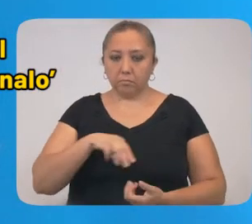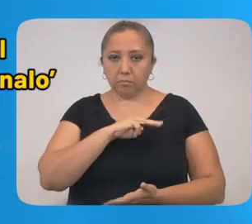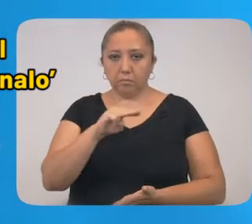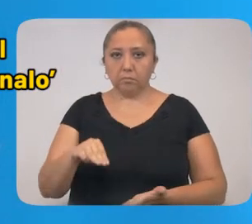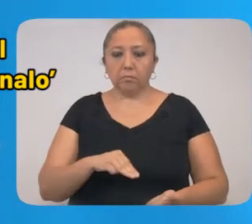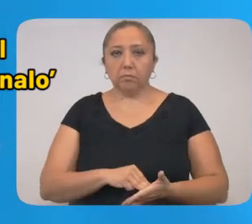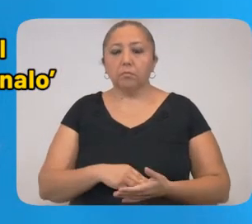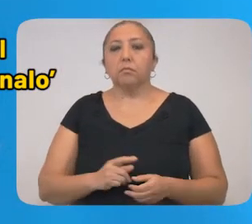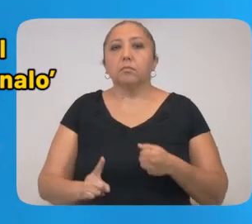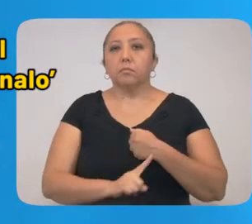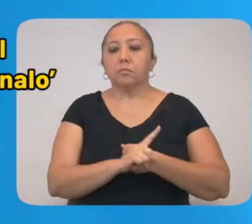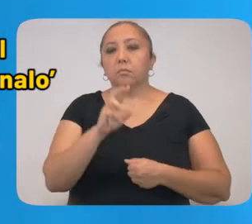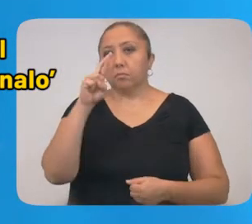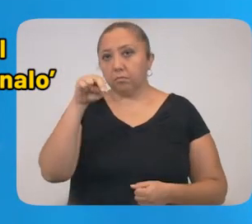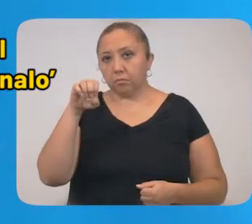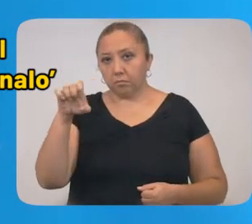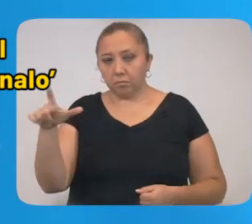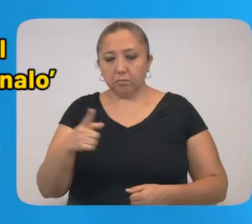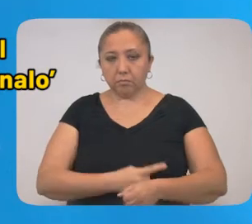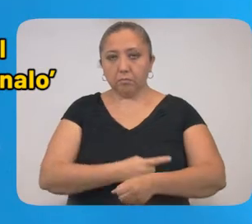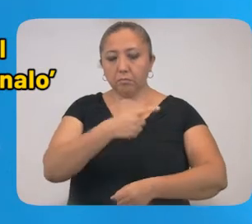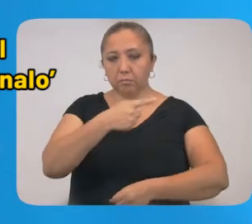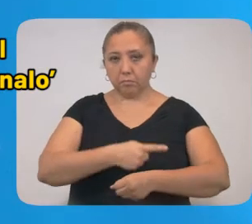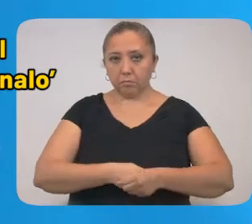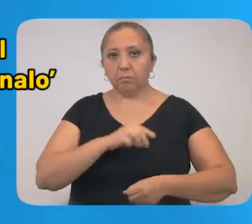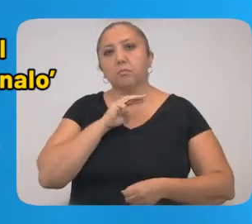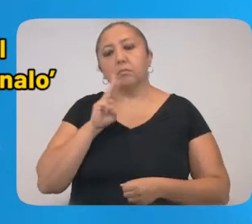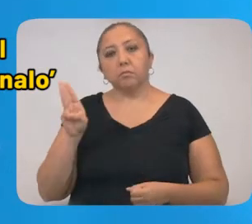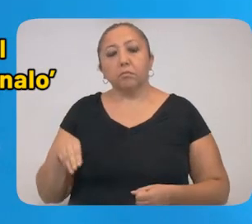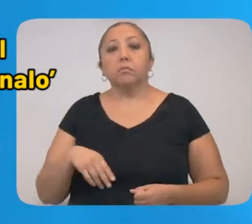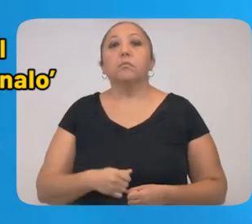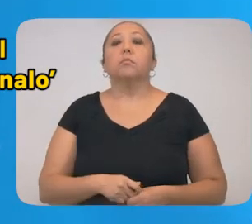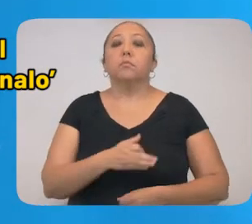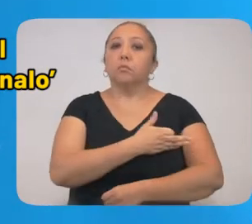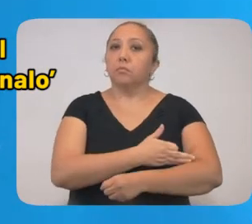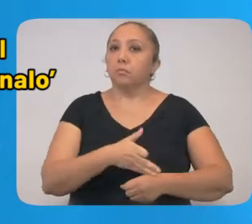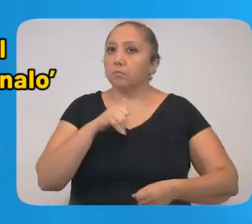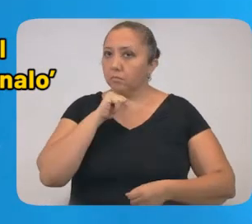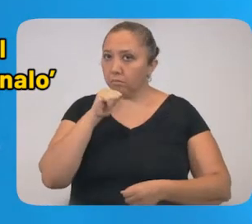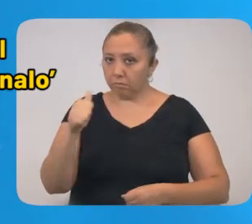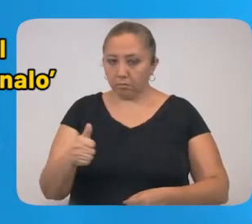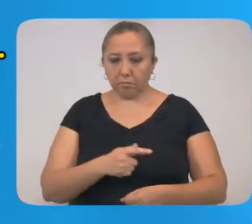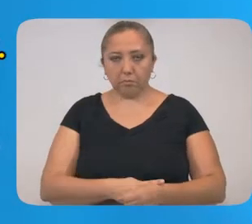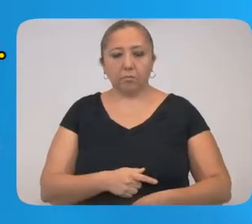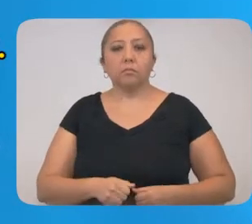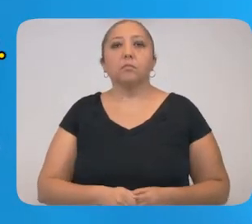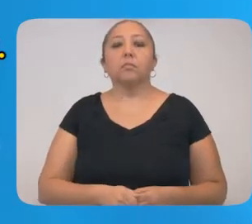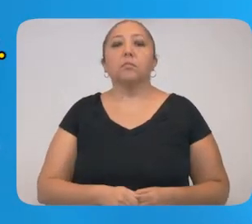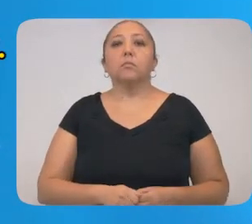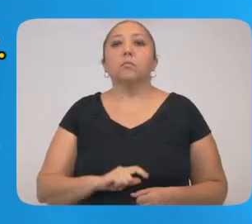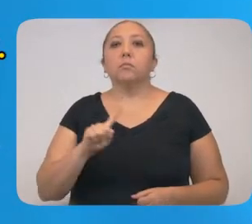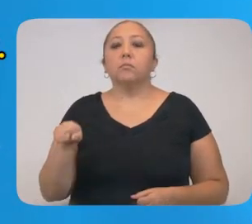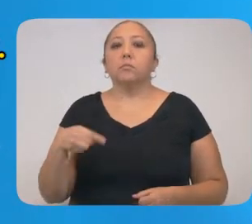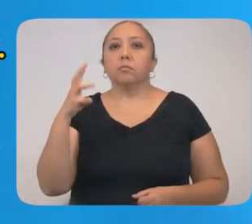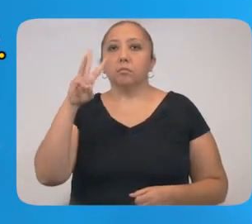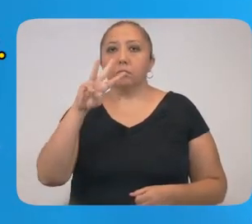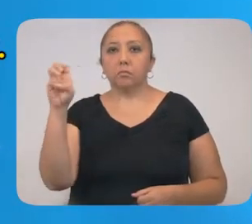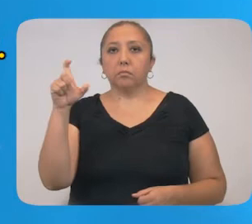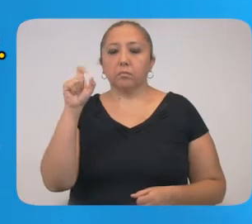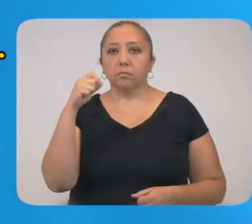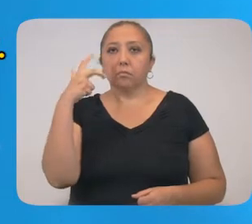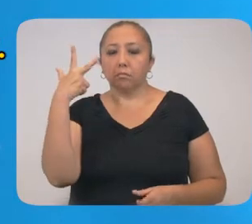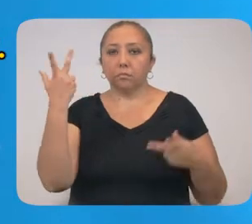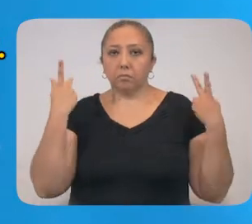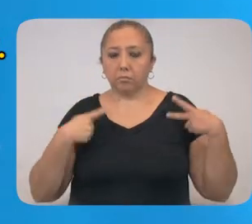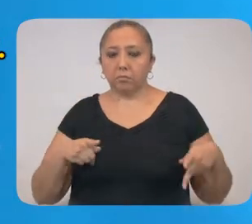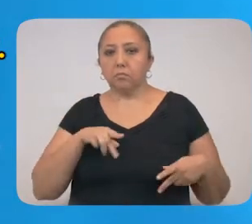con insuficiencia renal crónica e hipertensión. Sus contactos se reportan sin síntomas. En total, son